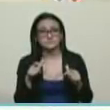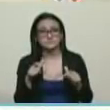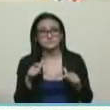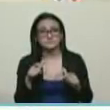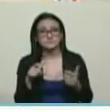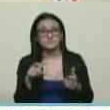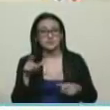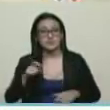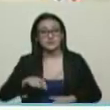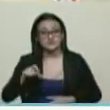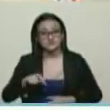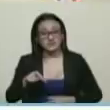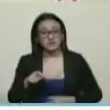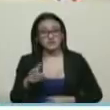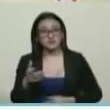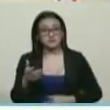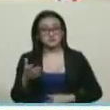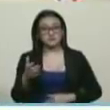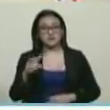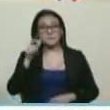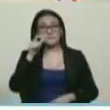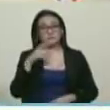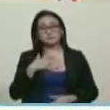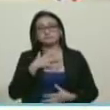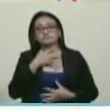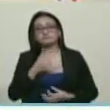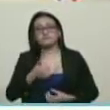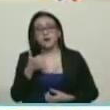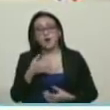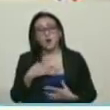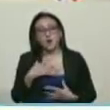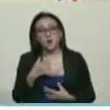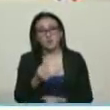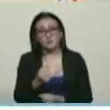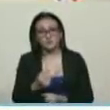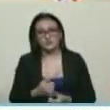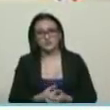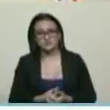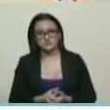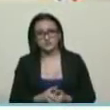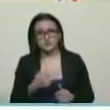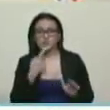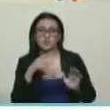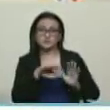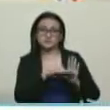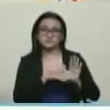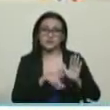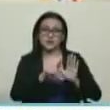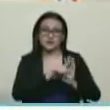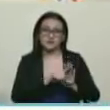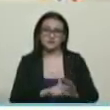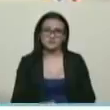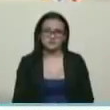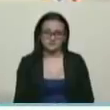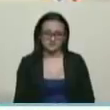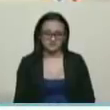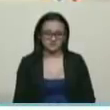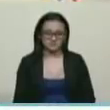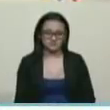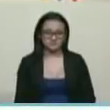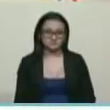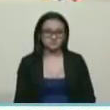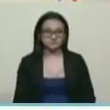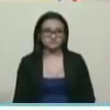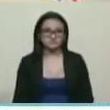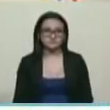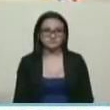que necesiten lo hagan con las personas de su confianza, que es como establece la ley. Y